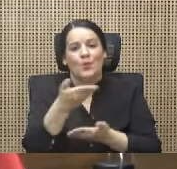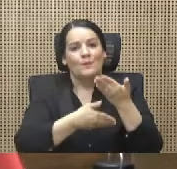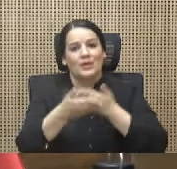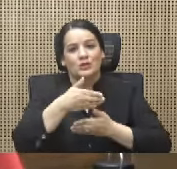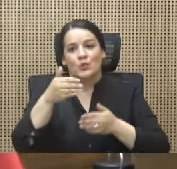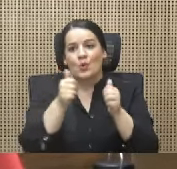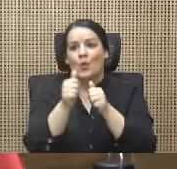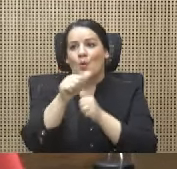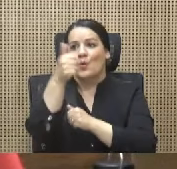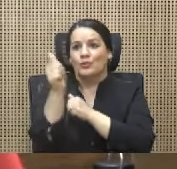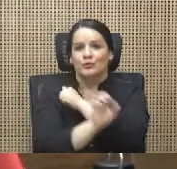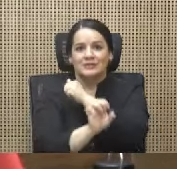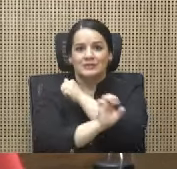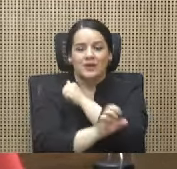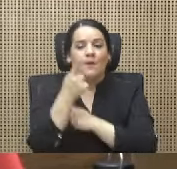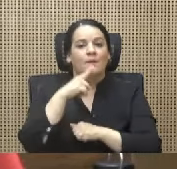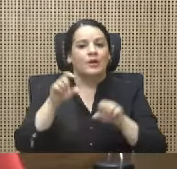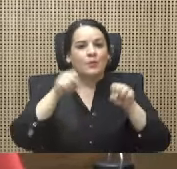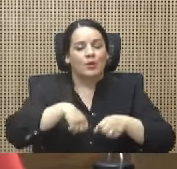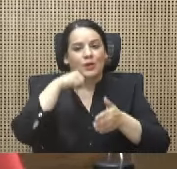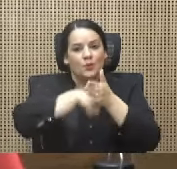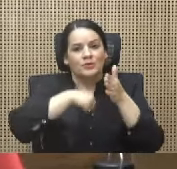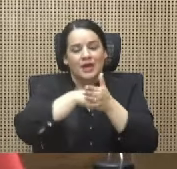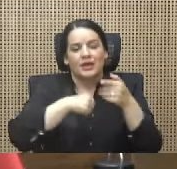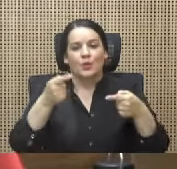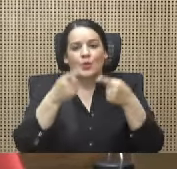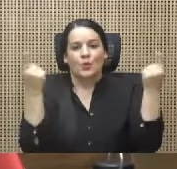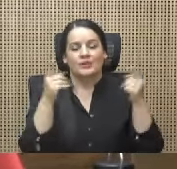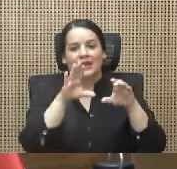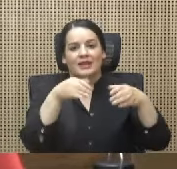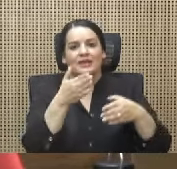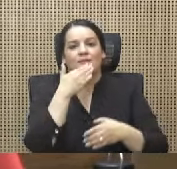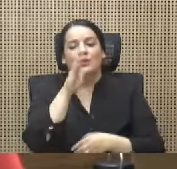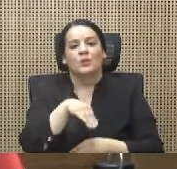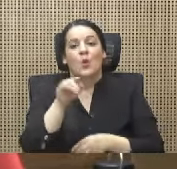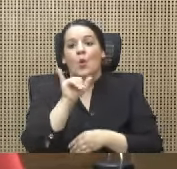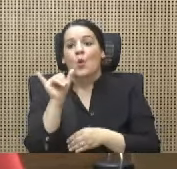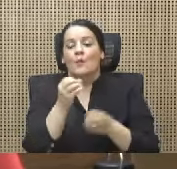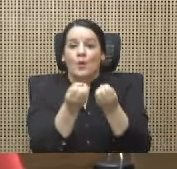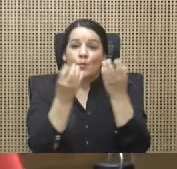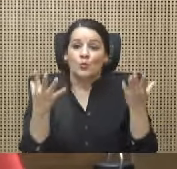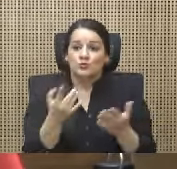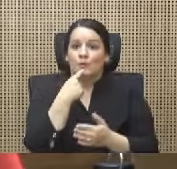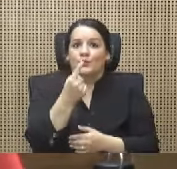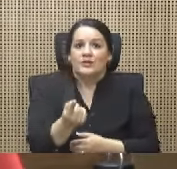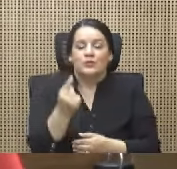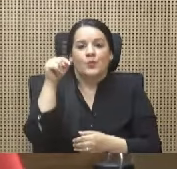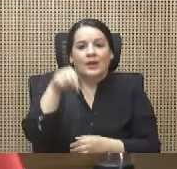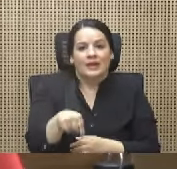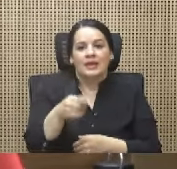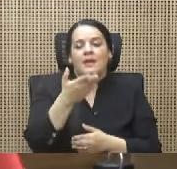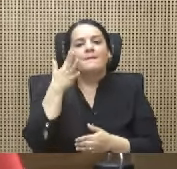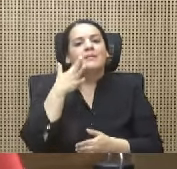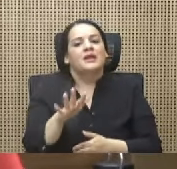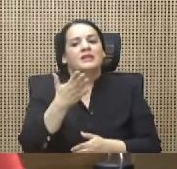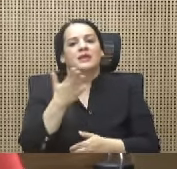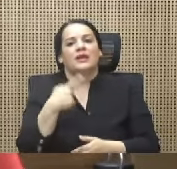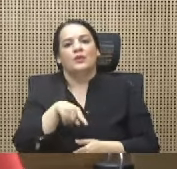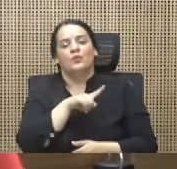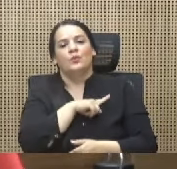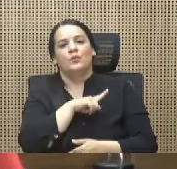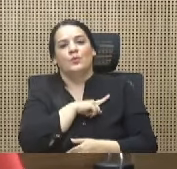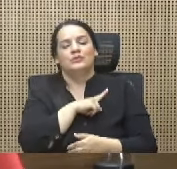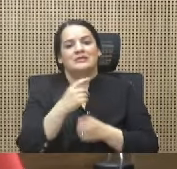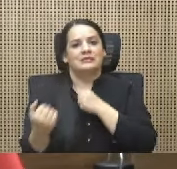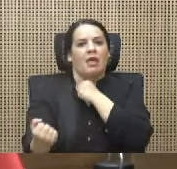otros estados para luchar en contra del crimen organizado, que como muchos hemos dicho acá, parece que nos está ganando la